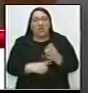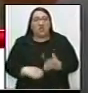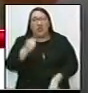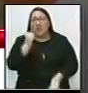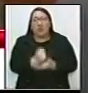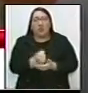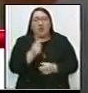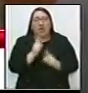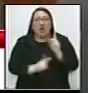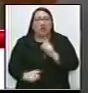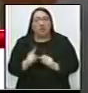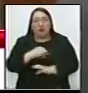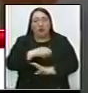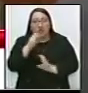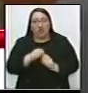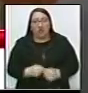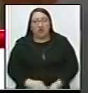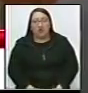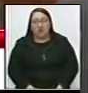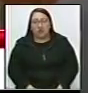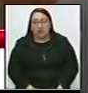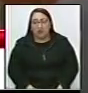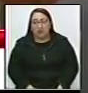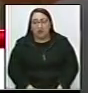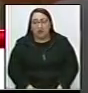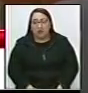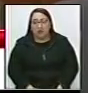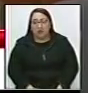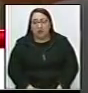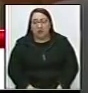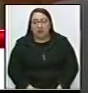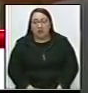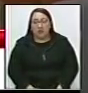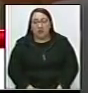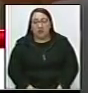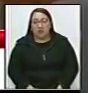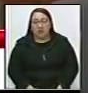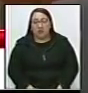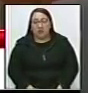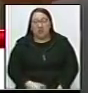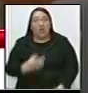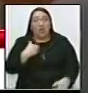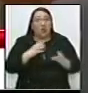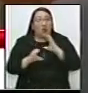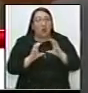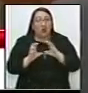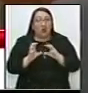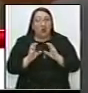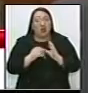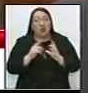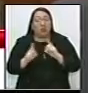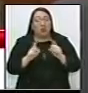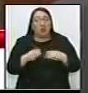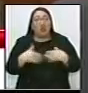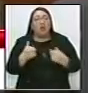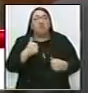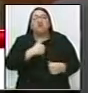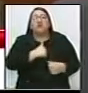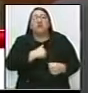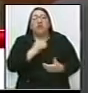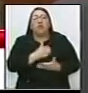aprueben determinados proyectos. Que los presente y los discutamos es cosa nuestra, pero lo que no se puede